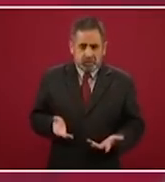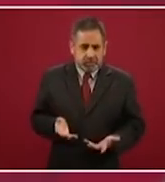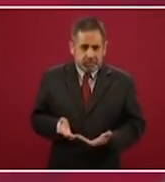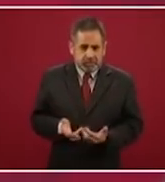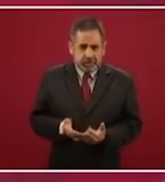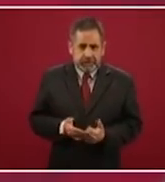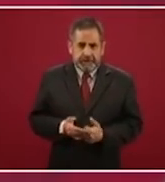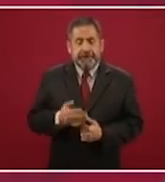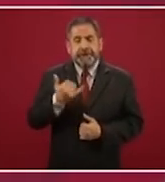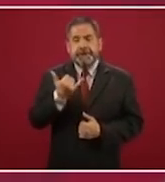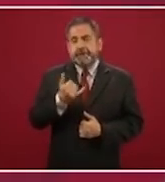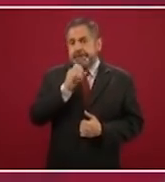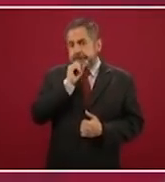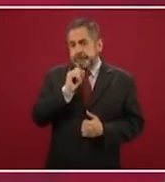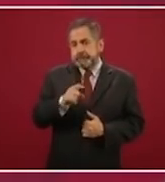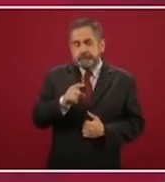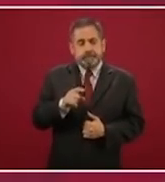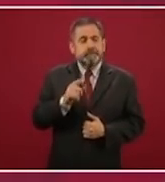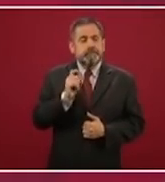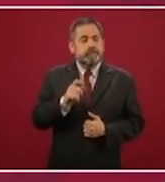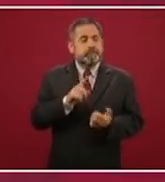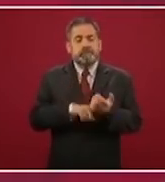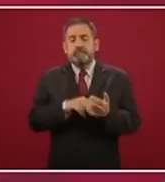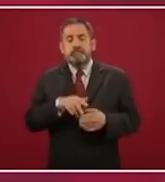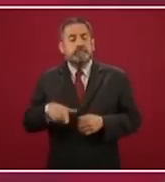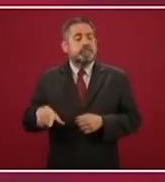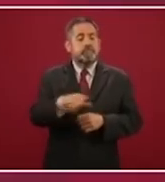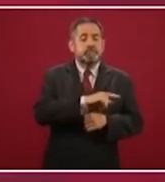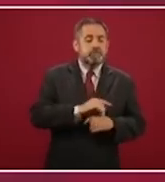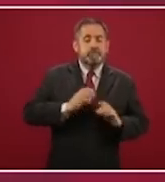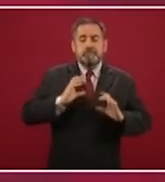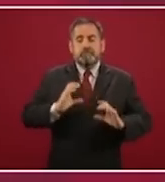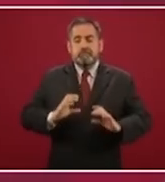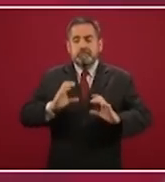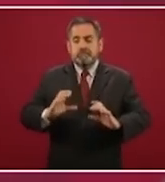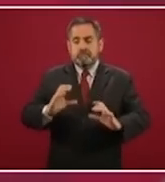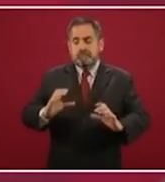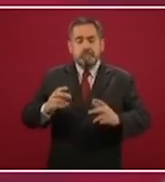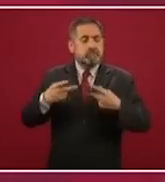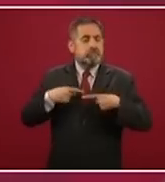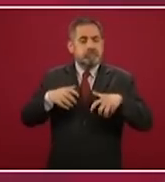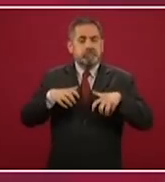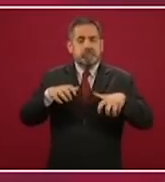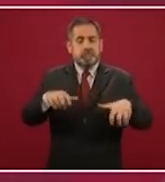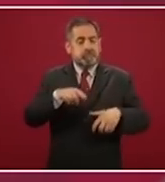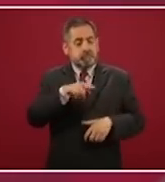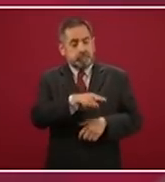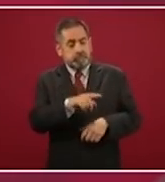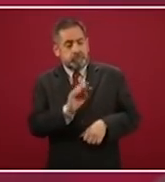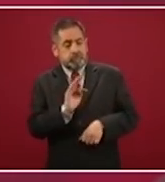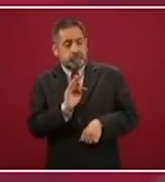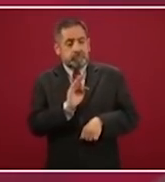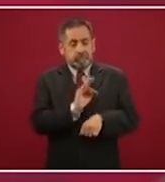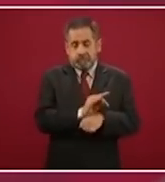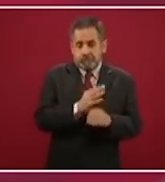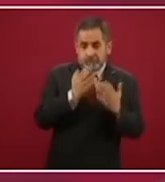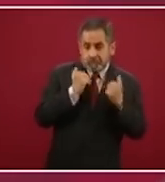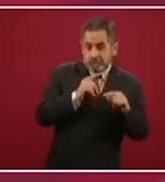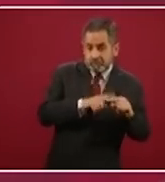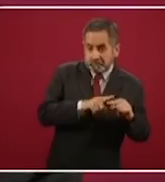Y se cuida a la población vulnerable. Ayer lo